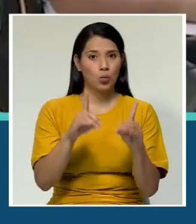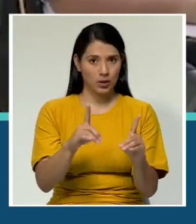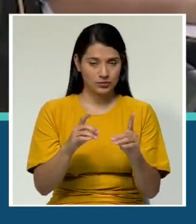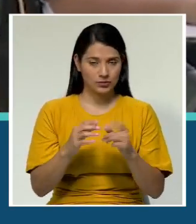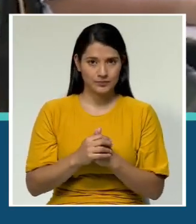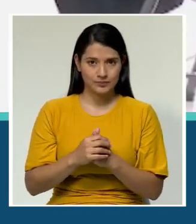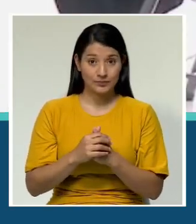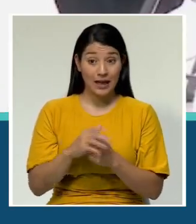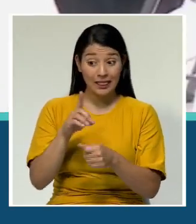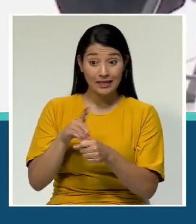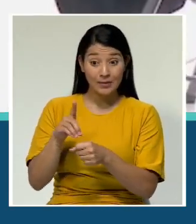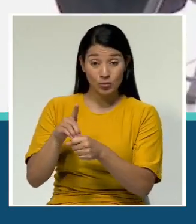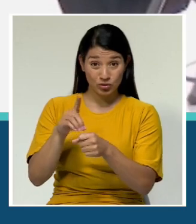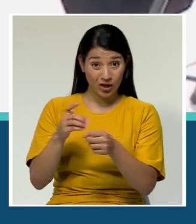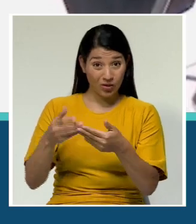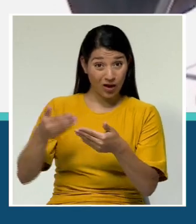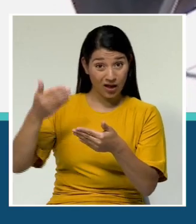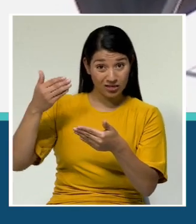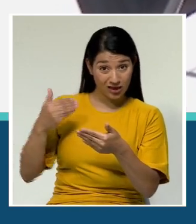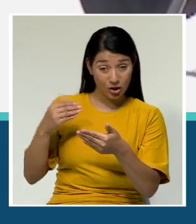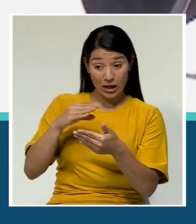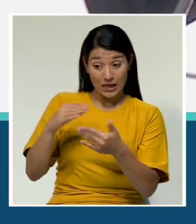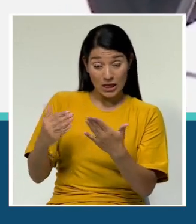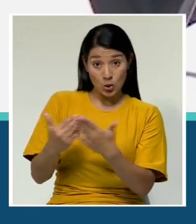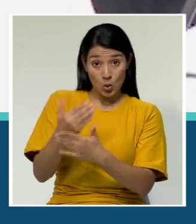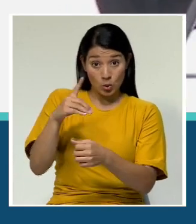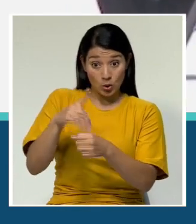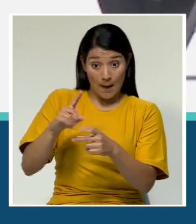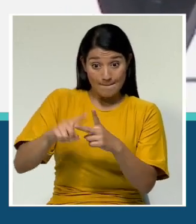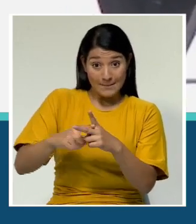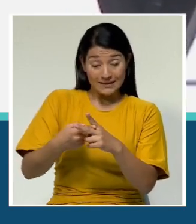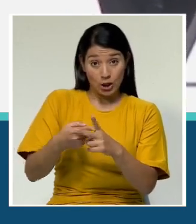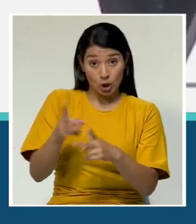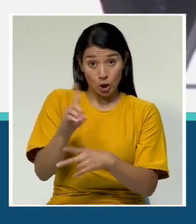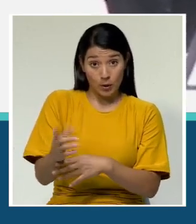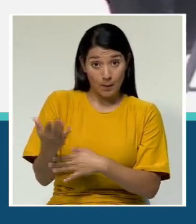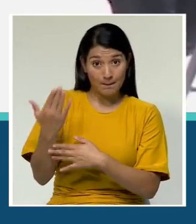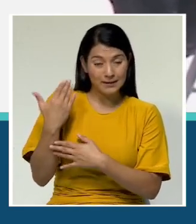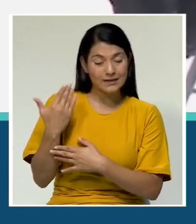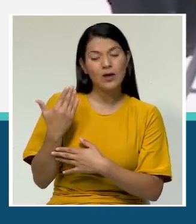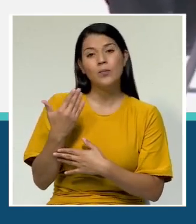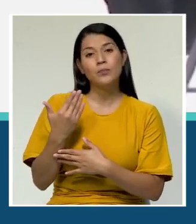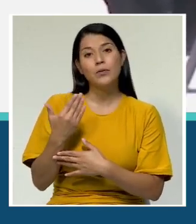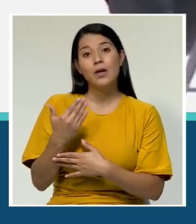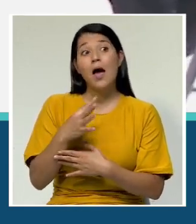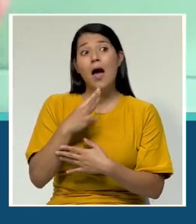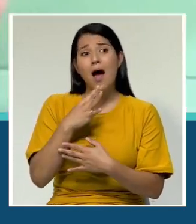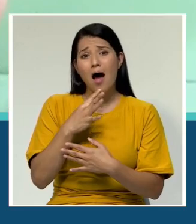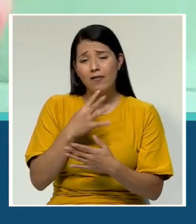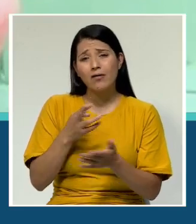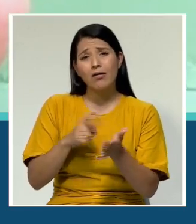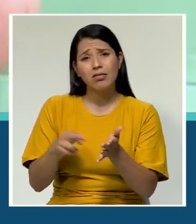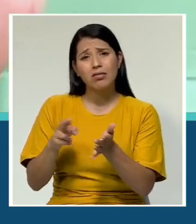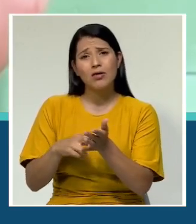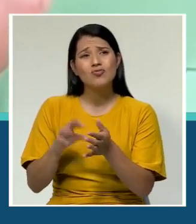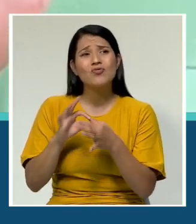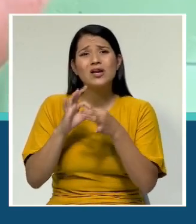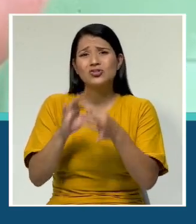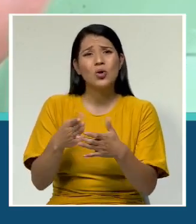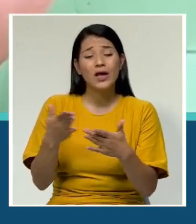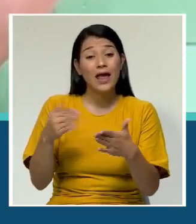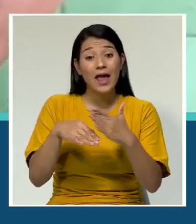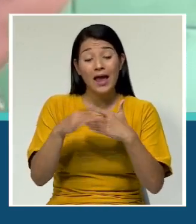Uno de los temas de mayor preocupación en Costa Rica en la actualidad es el estado de la educación. Los diputados del anterior periodo y los que desde el